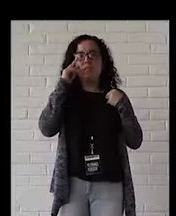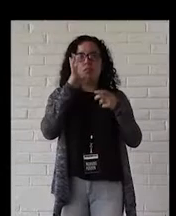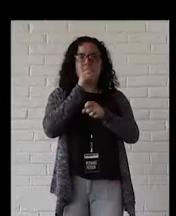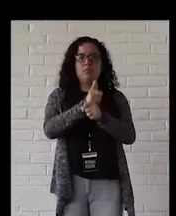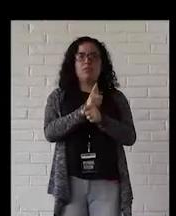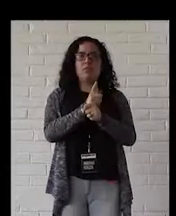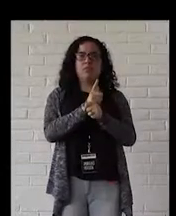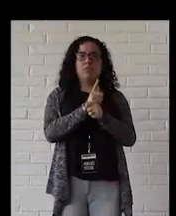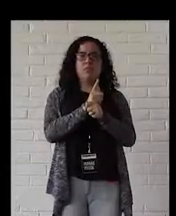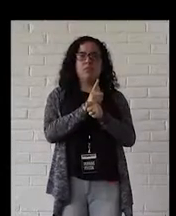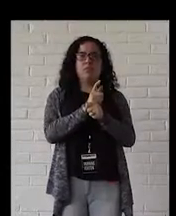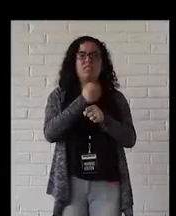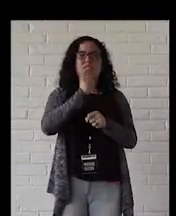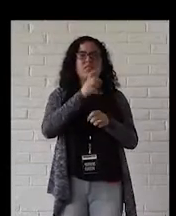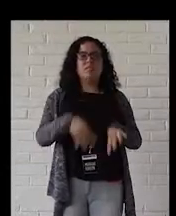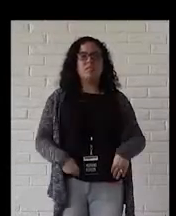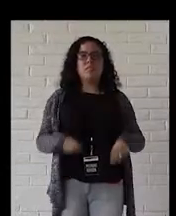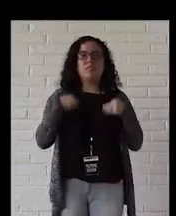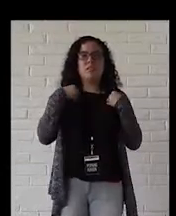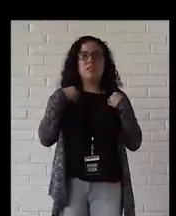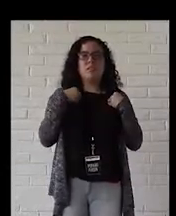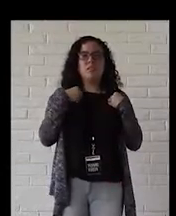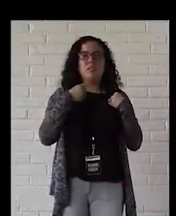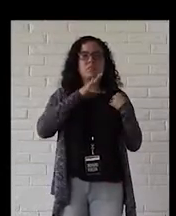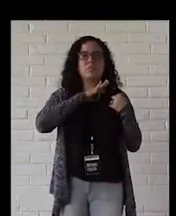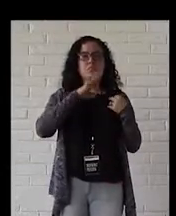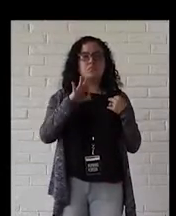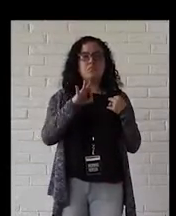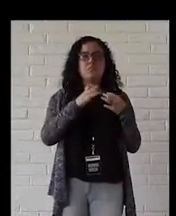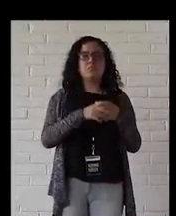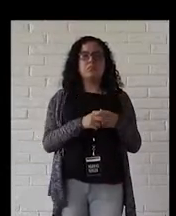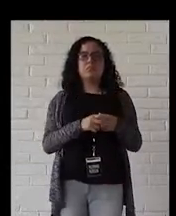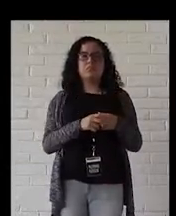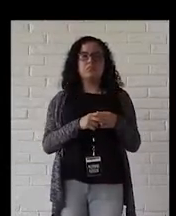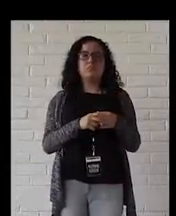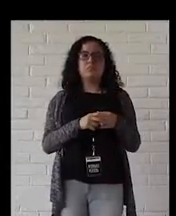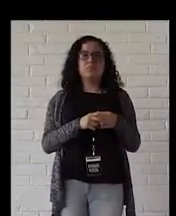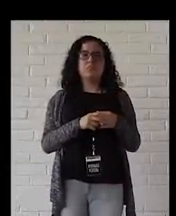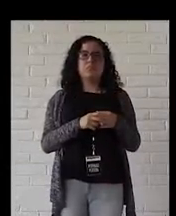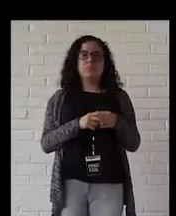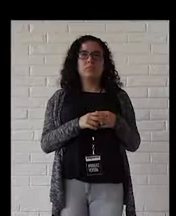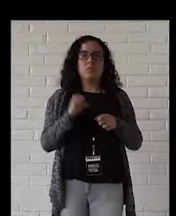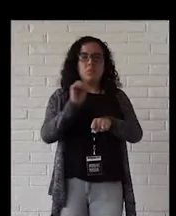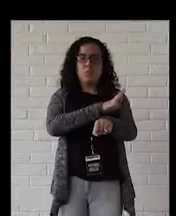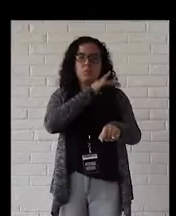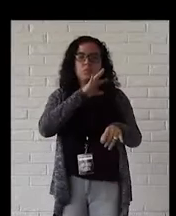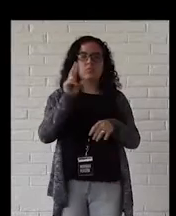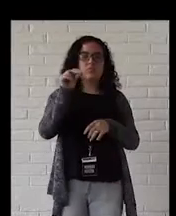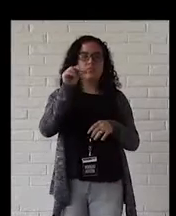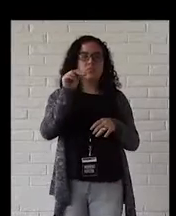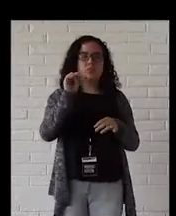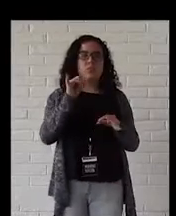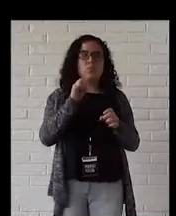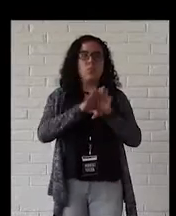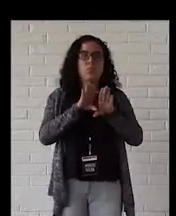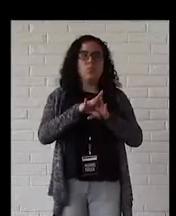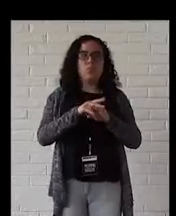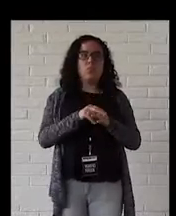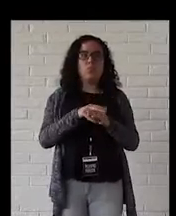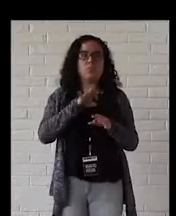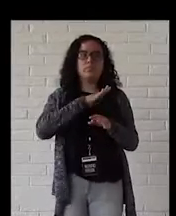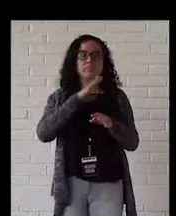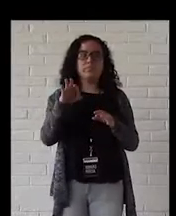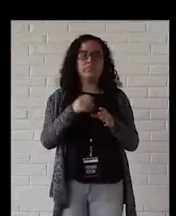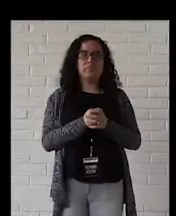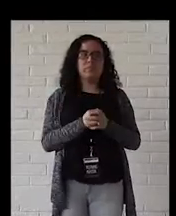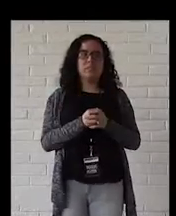más como una onda de posibilidad, no tanto algo, era energía, una onda de posibilidad, que